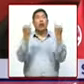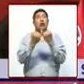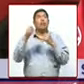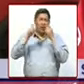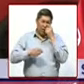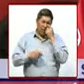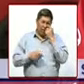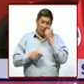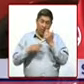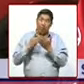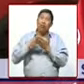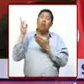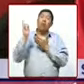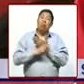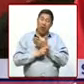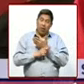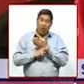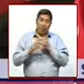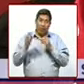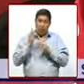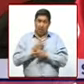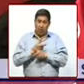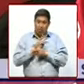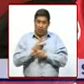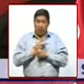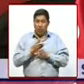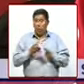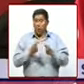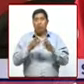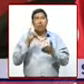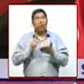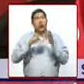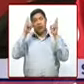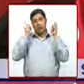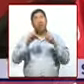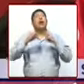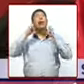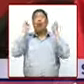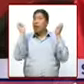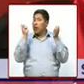haber un plan de contingencia. Un plan de contingencia para este tipo de